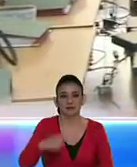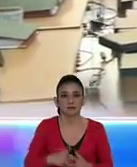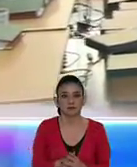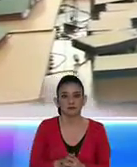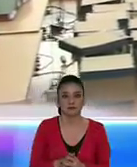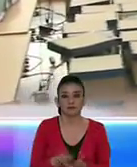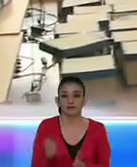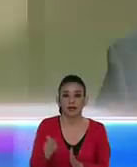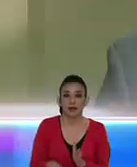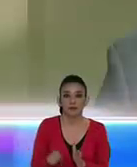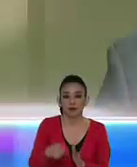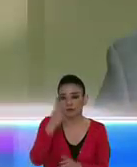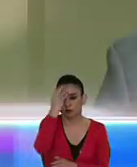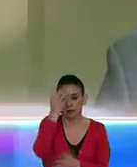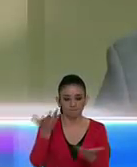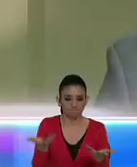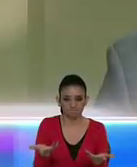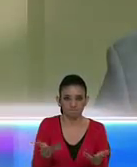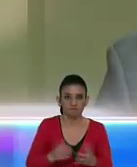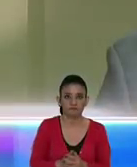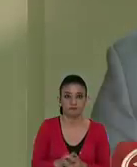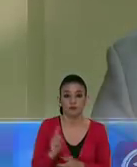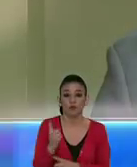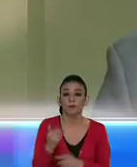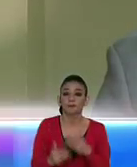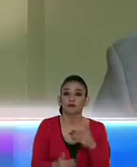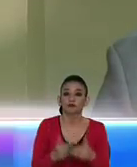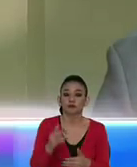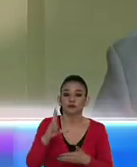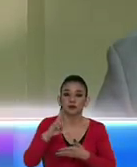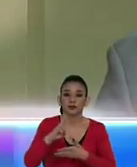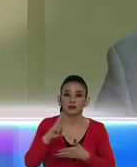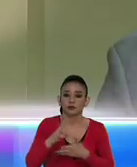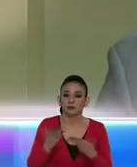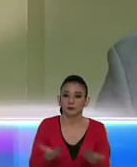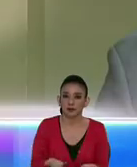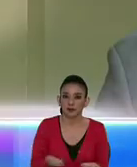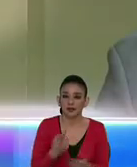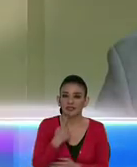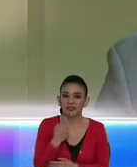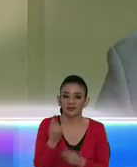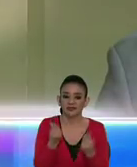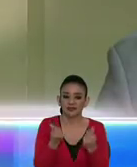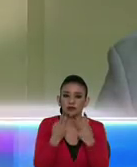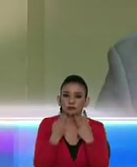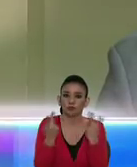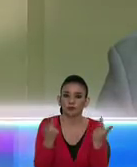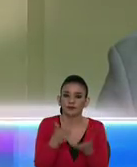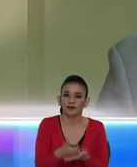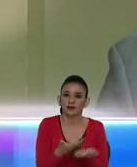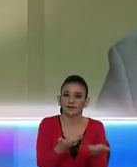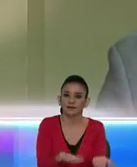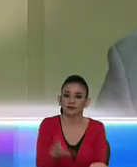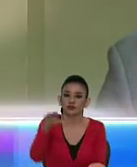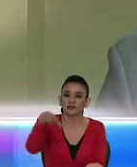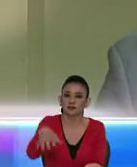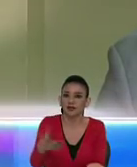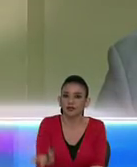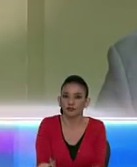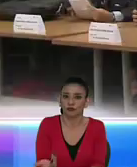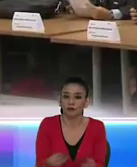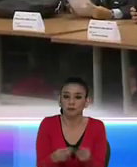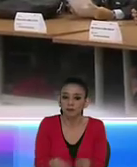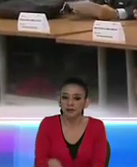de Jorge Glass. Es el único proceso en Latinoamérica en el que se trata de hablar de un peculado en el que hay un beneficio estatal y no al contrario.